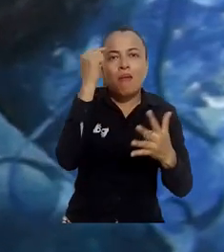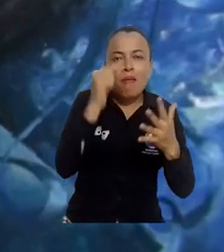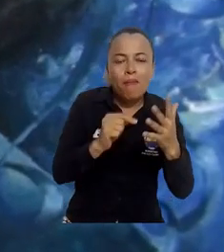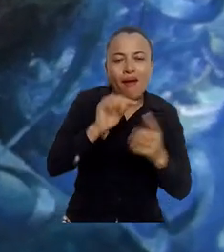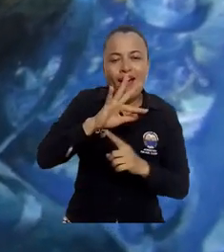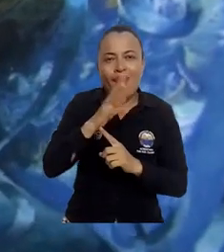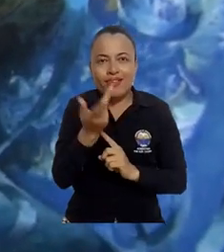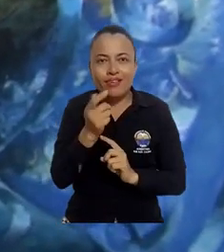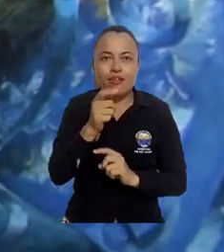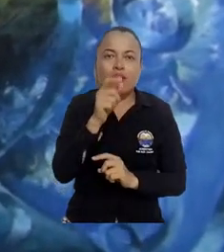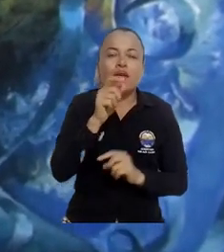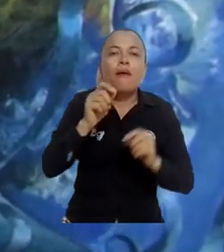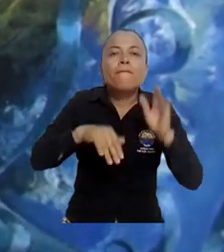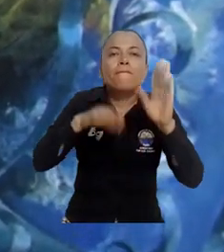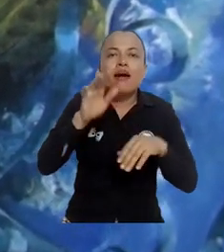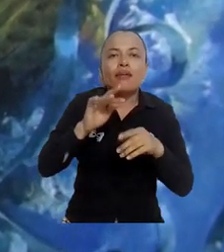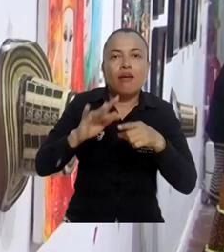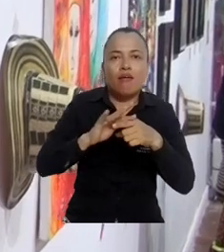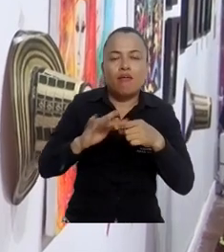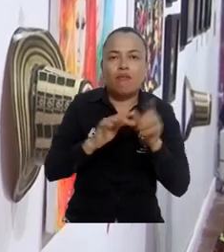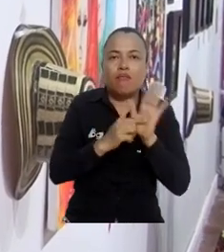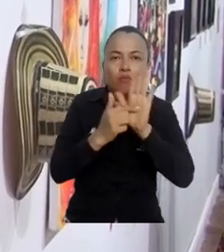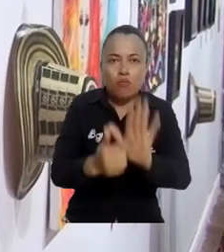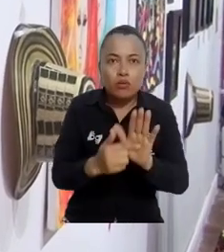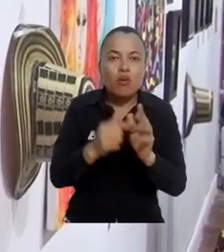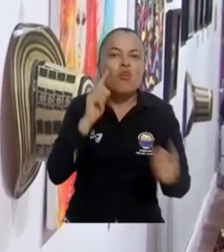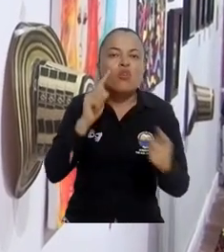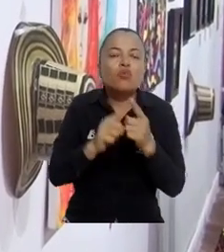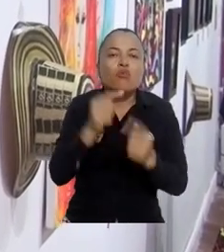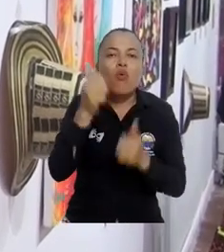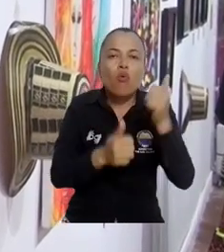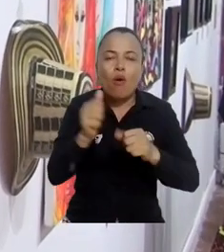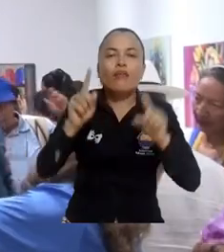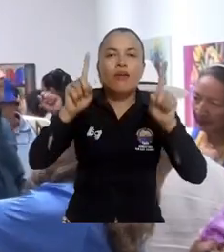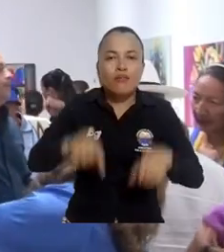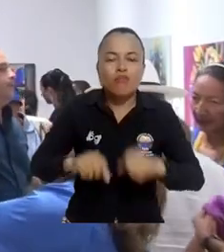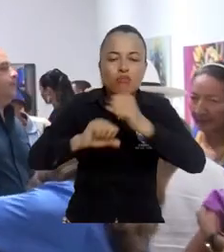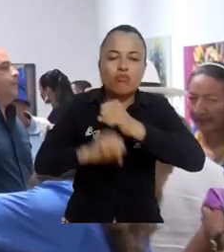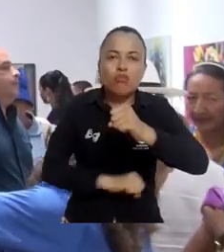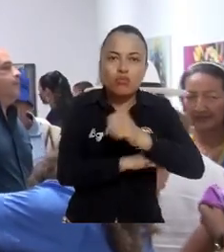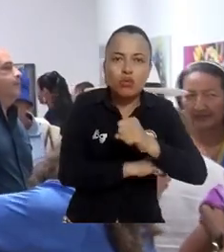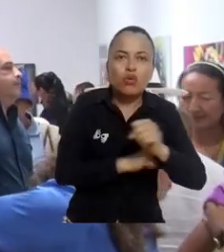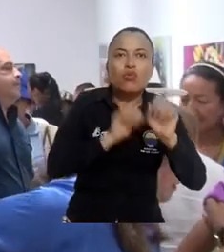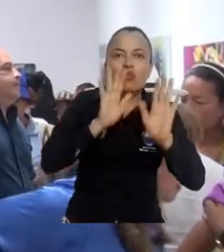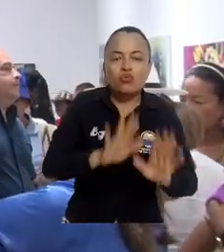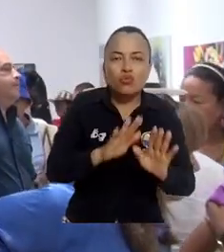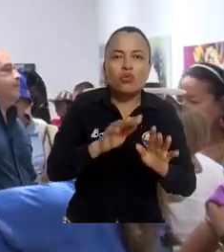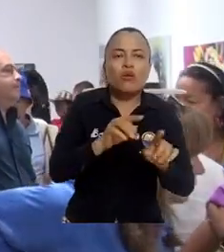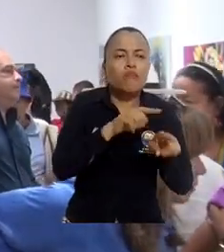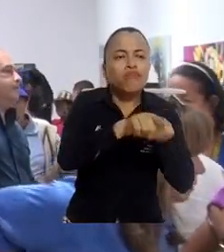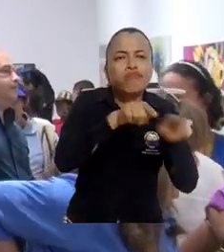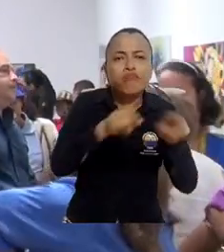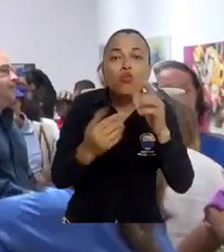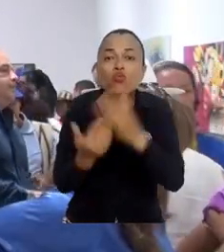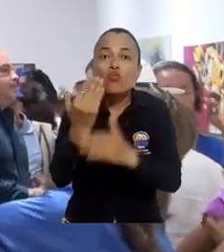fortalecer lo que son las expresiones artísticas, particularmente de la plática, y por supuesto también fortalecer esa